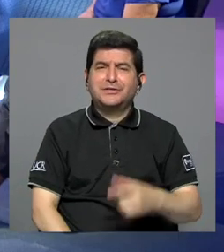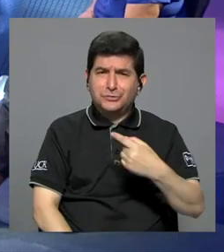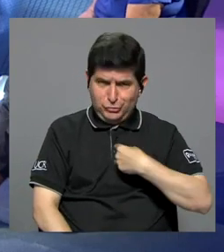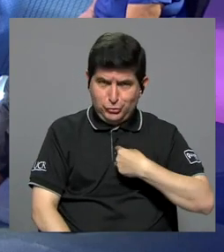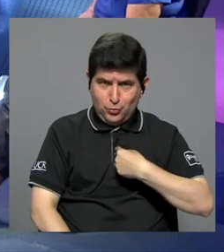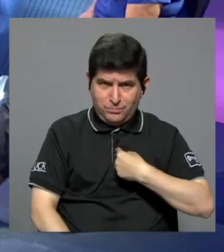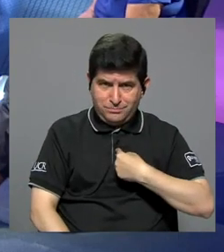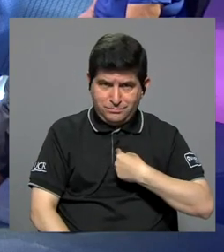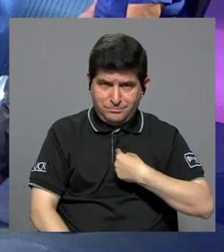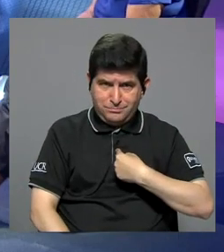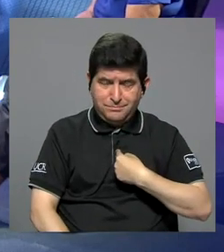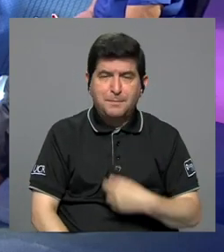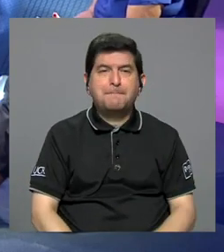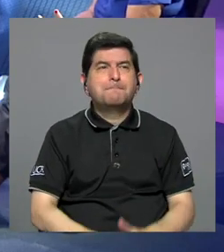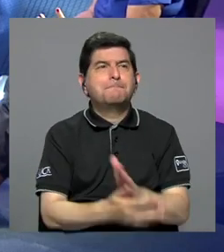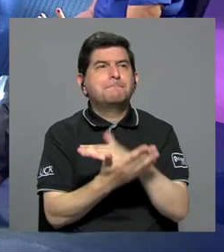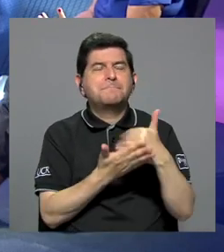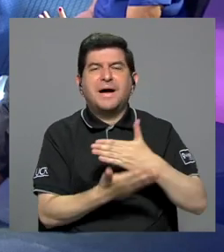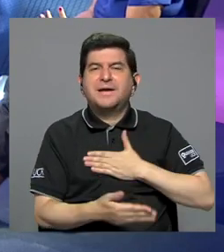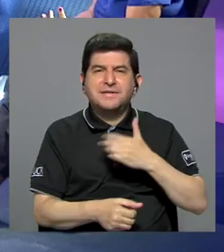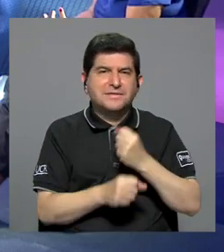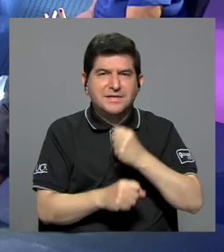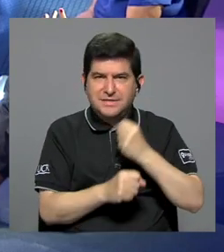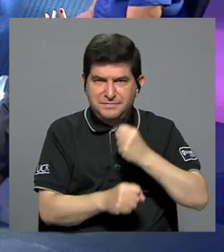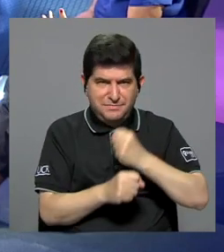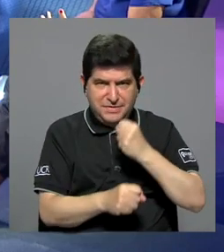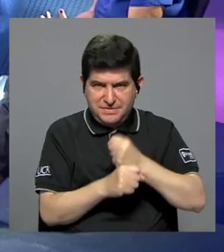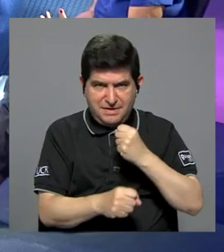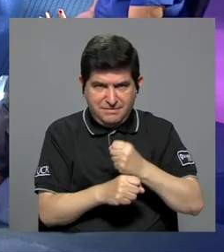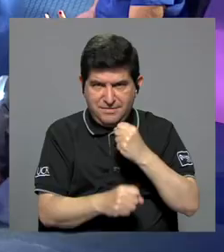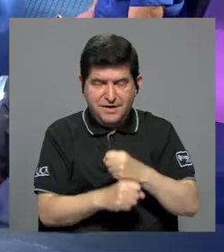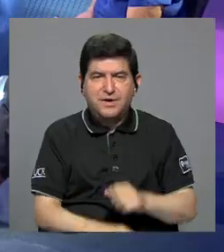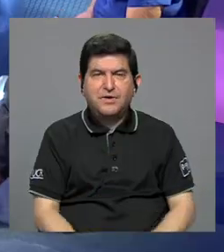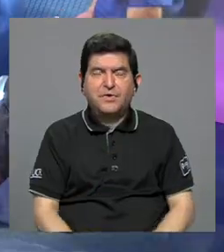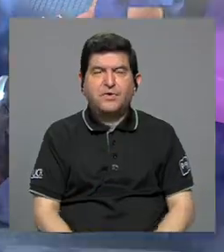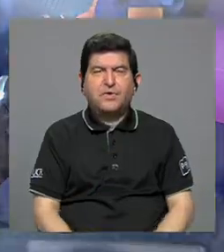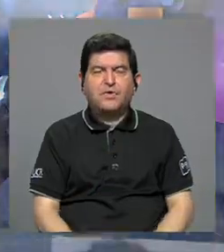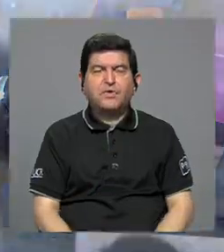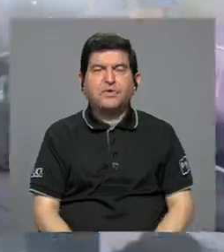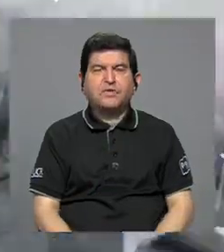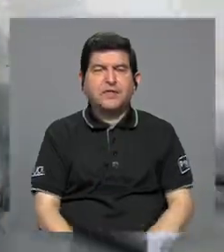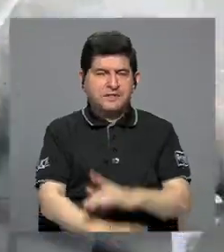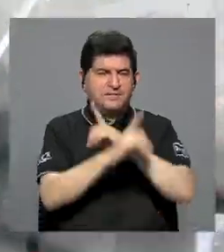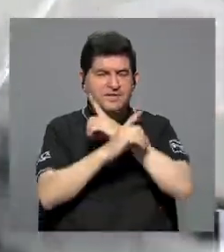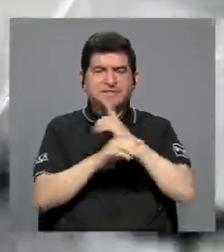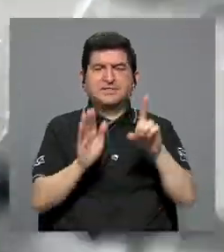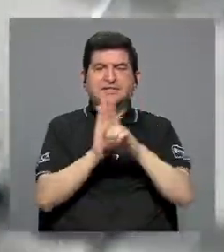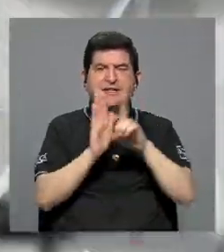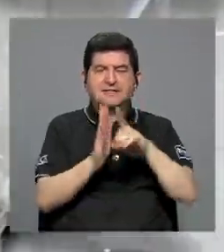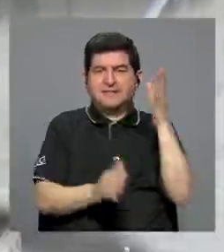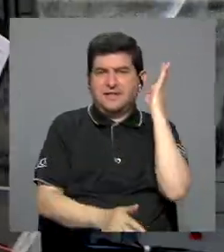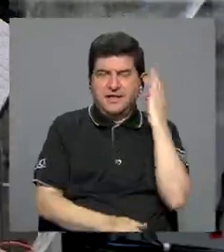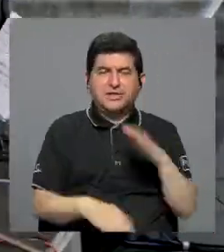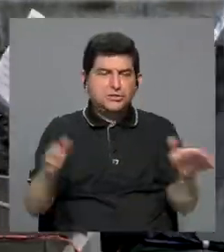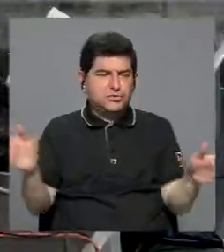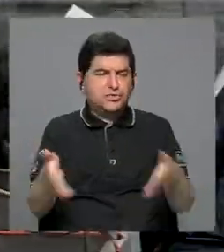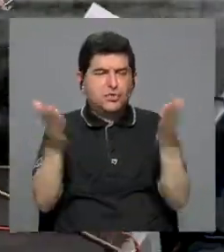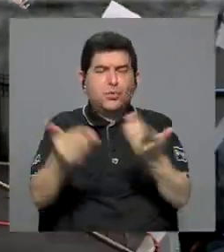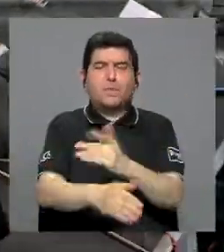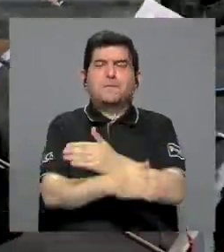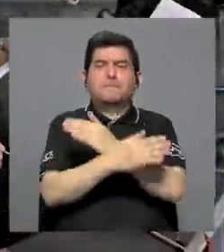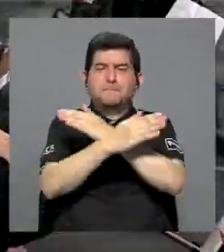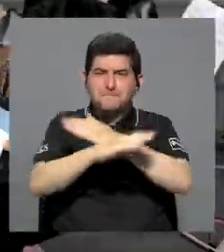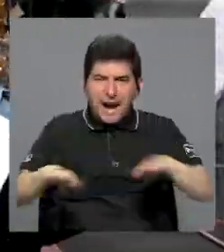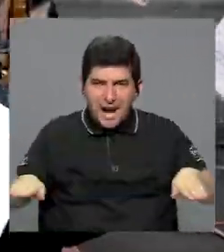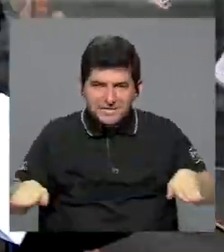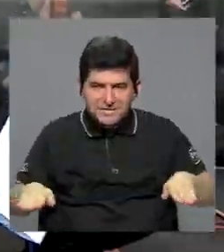como parte de mi trabajo en pro de los derechos de las mujeres y de fomentar la paz,